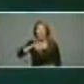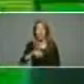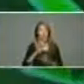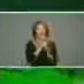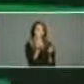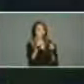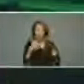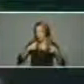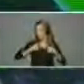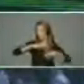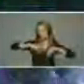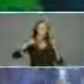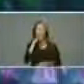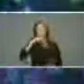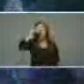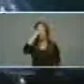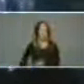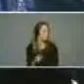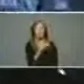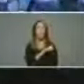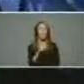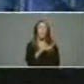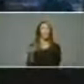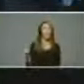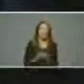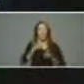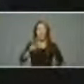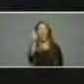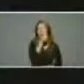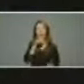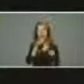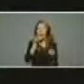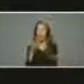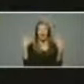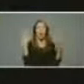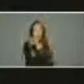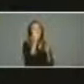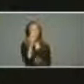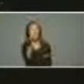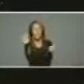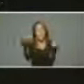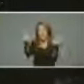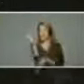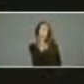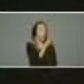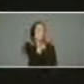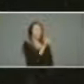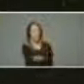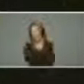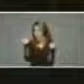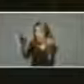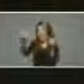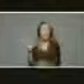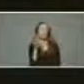manera disfruto yo soy meluso y vuelvo a cantar venga meluso canta Ven y